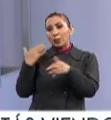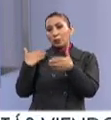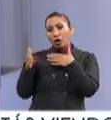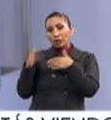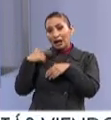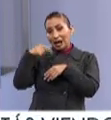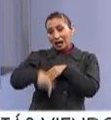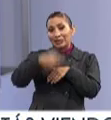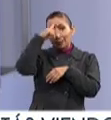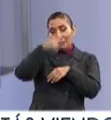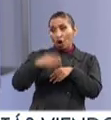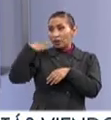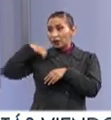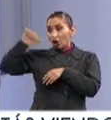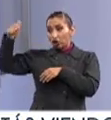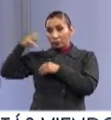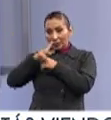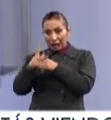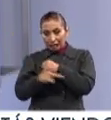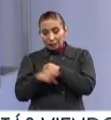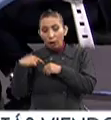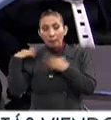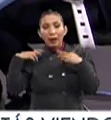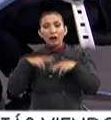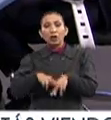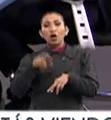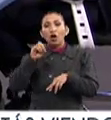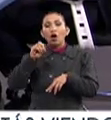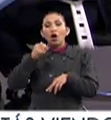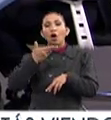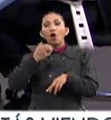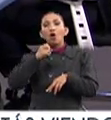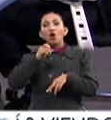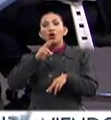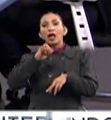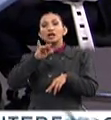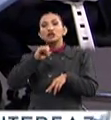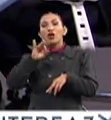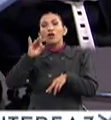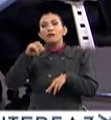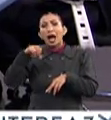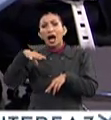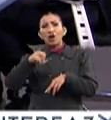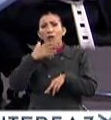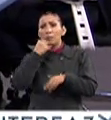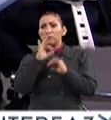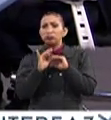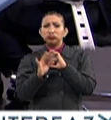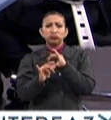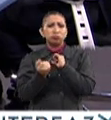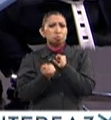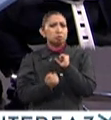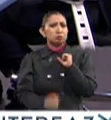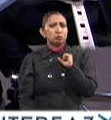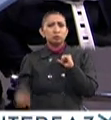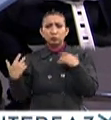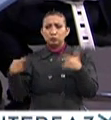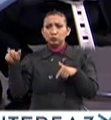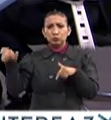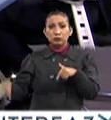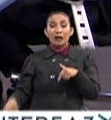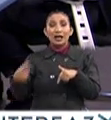contemporánea, tanto nacionales como extranjeros, como el maestro Horacio Franco, uno de los mejores flautistas del mundo,